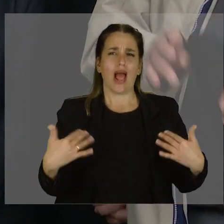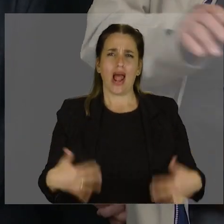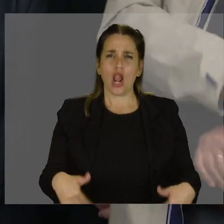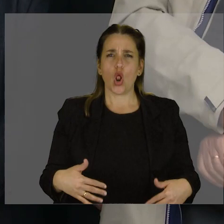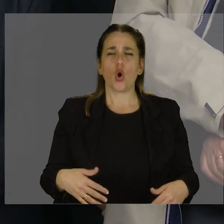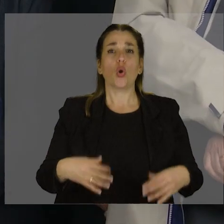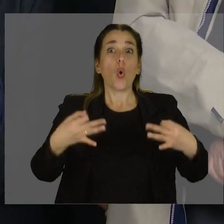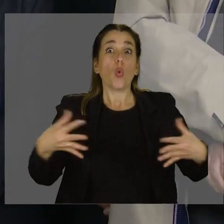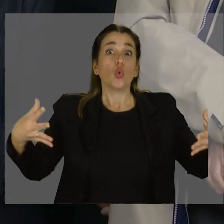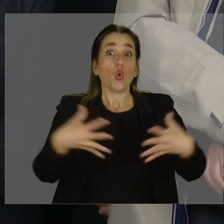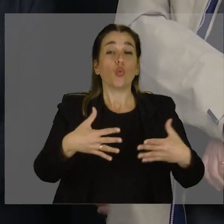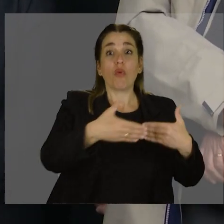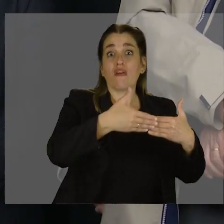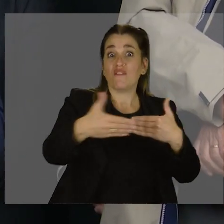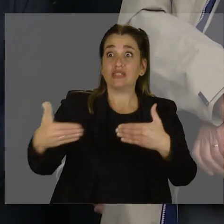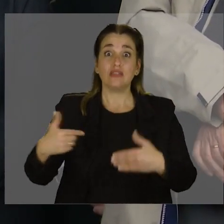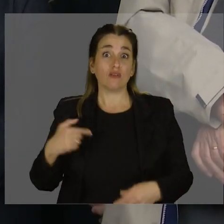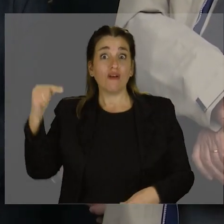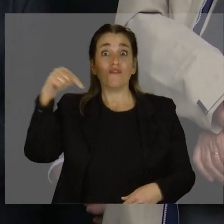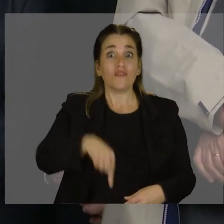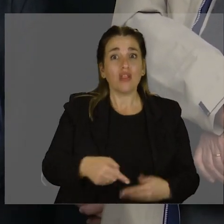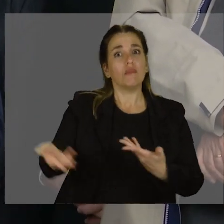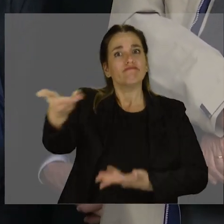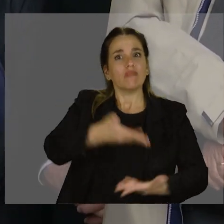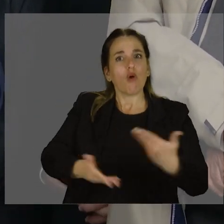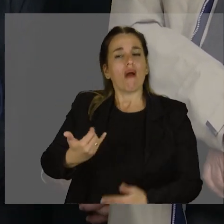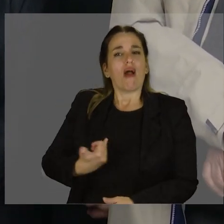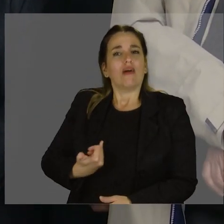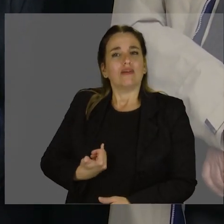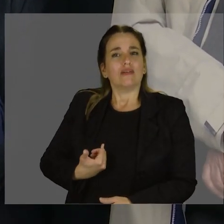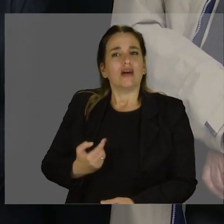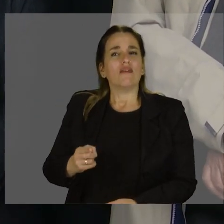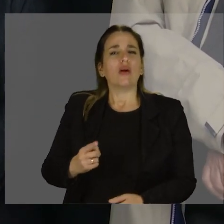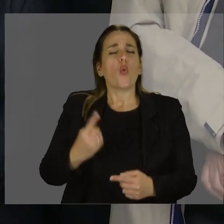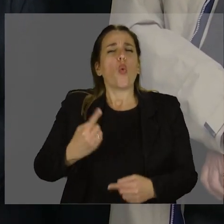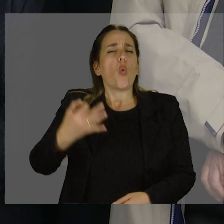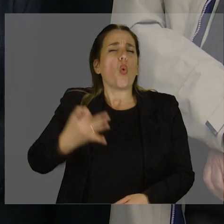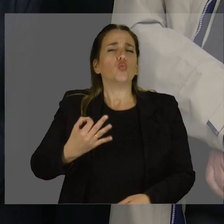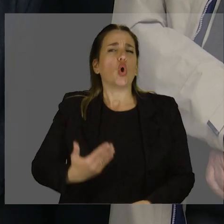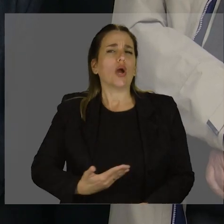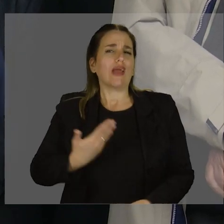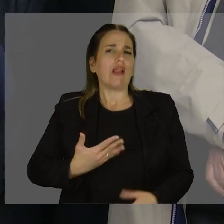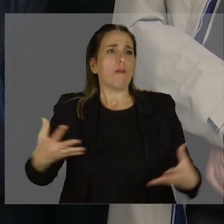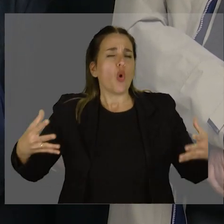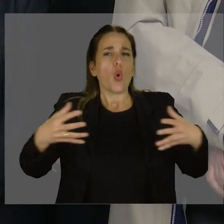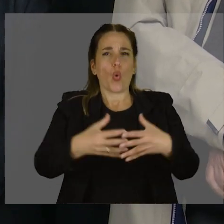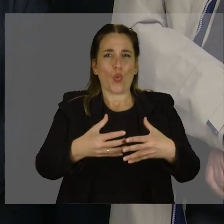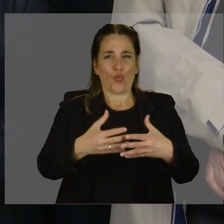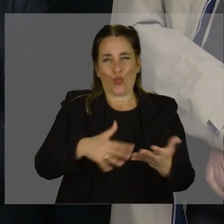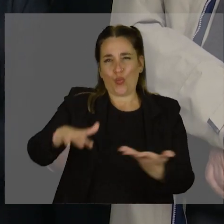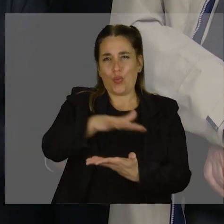de vecinos y veníamos a escuchar. Y uno de los reclamos de la comunidad era